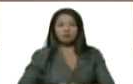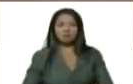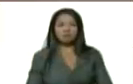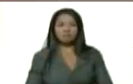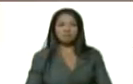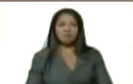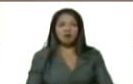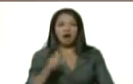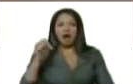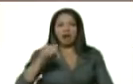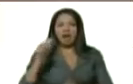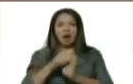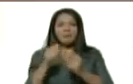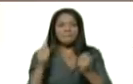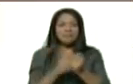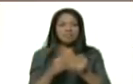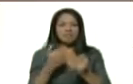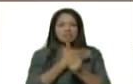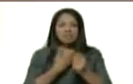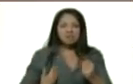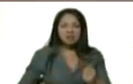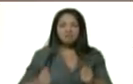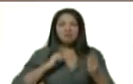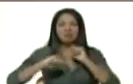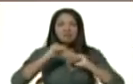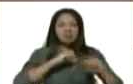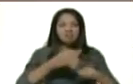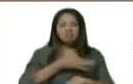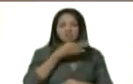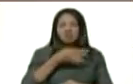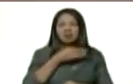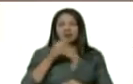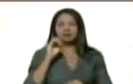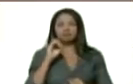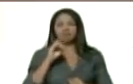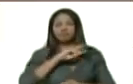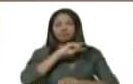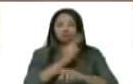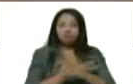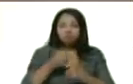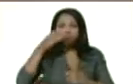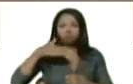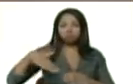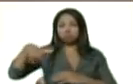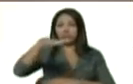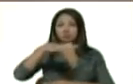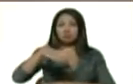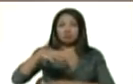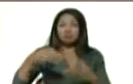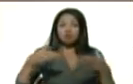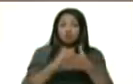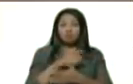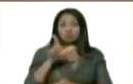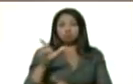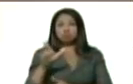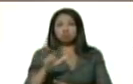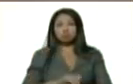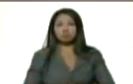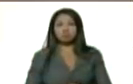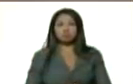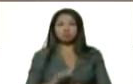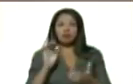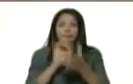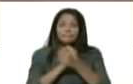Aquí tenemos el vicepresidente de Movimientos Sociales y Poder Popular del Partido Socialista, nuestro